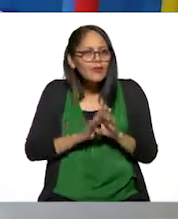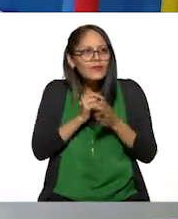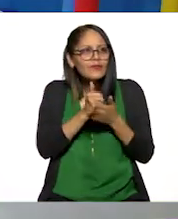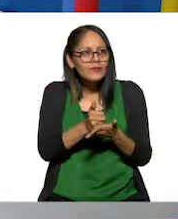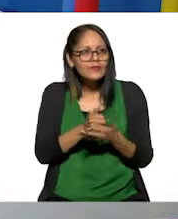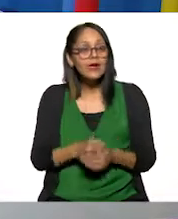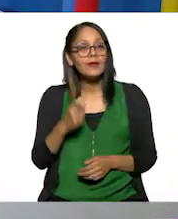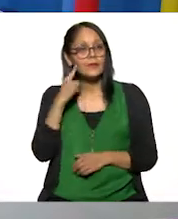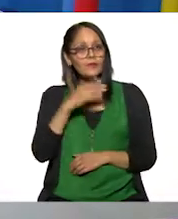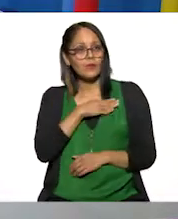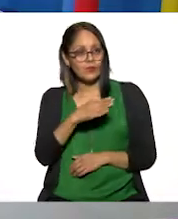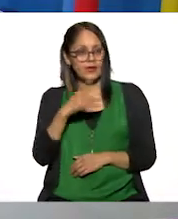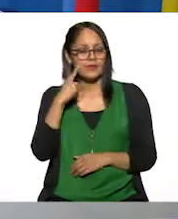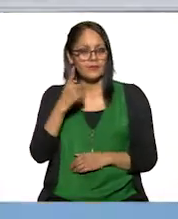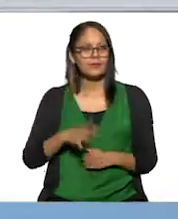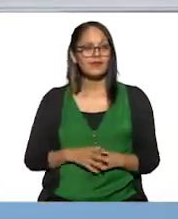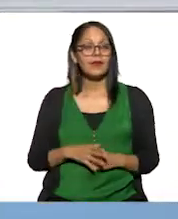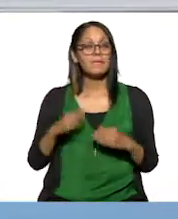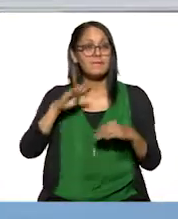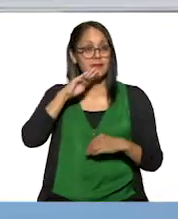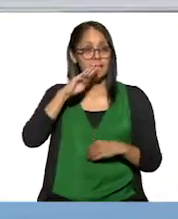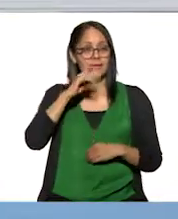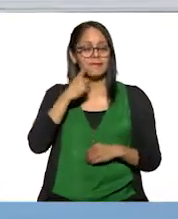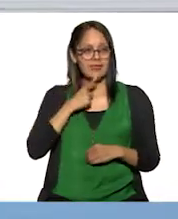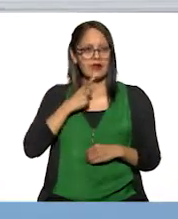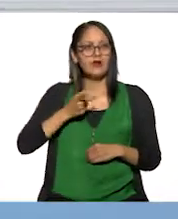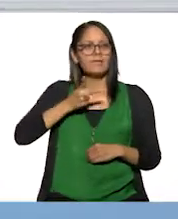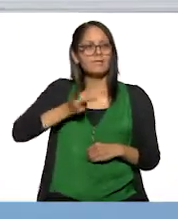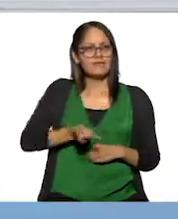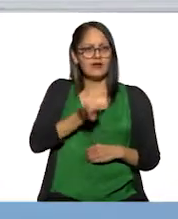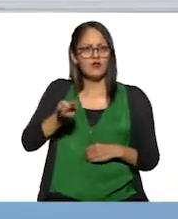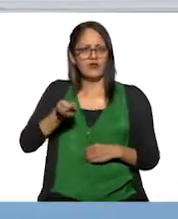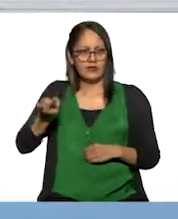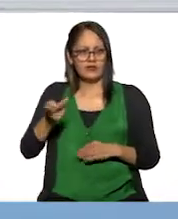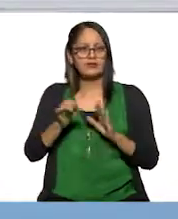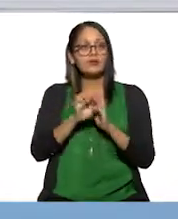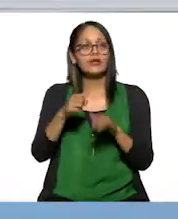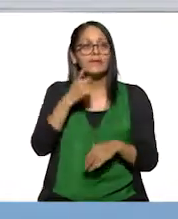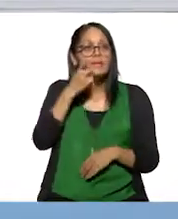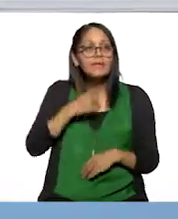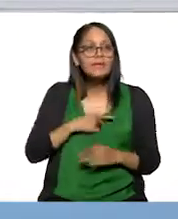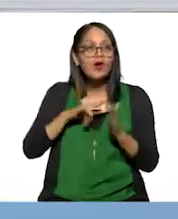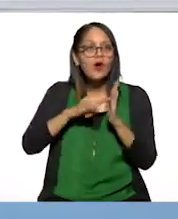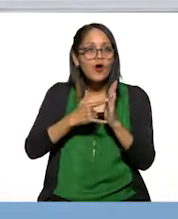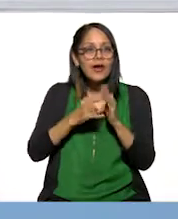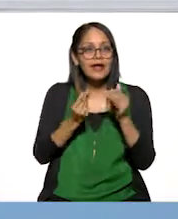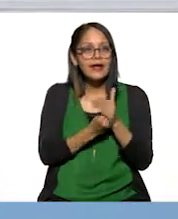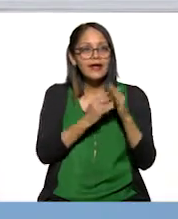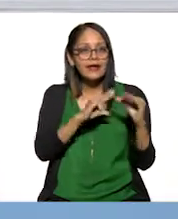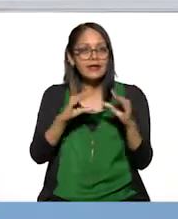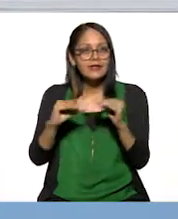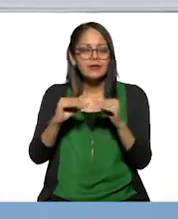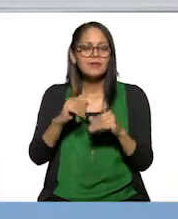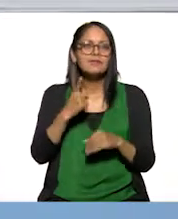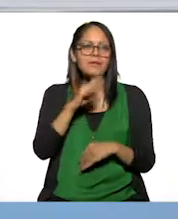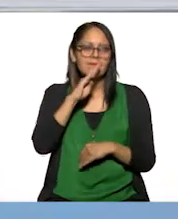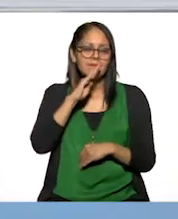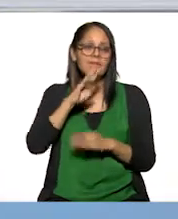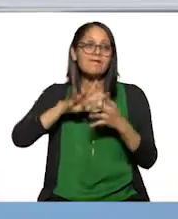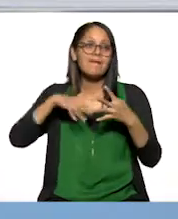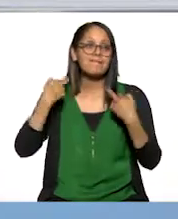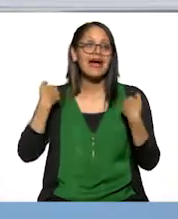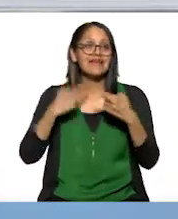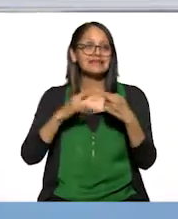Bueno, pues resulta que mi mamá me hizo varias preguntas porque mi horario de las clases de Aprende en Casa me lo dio mi